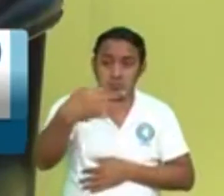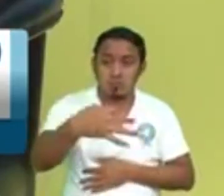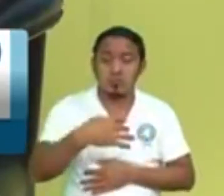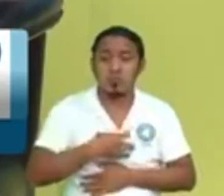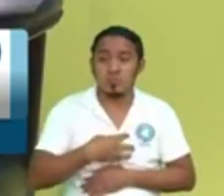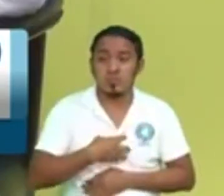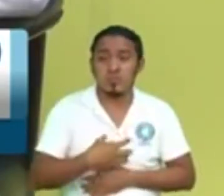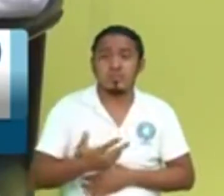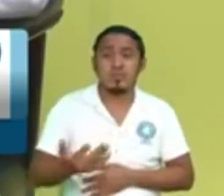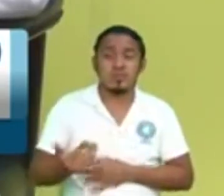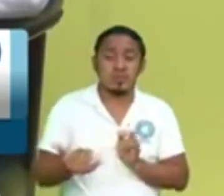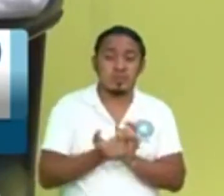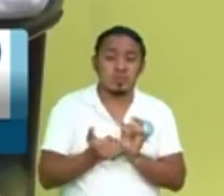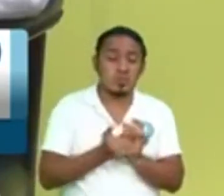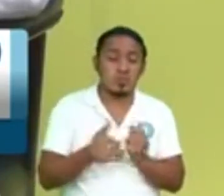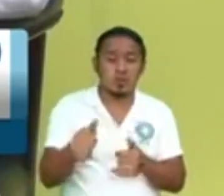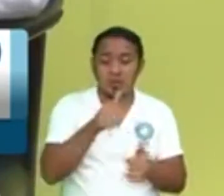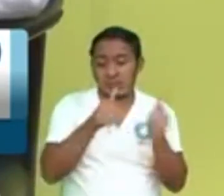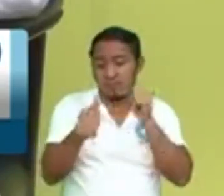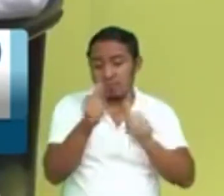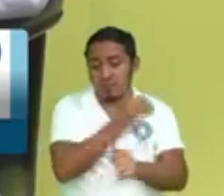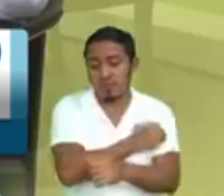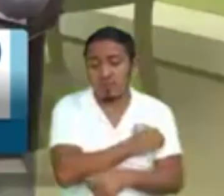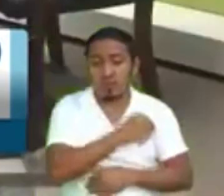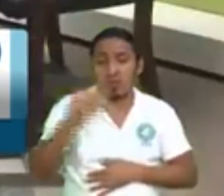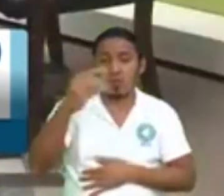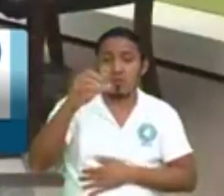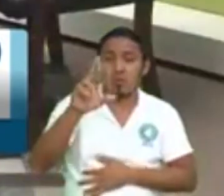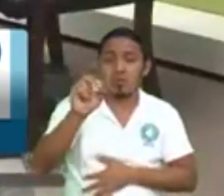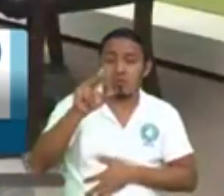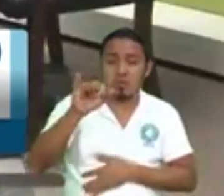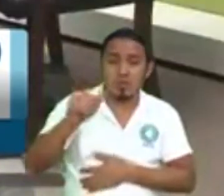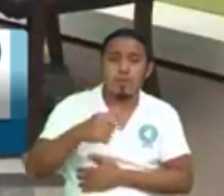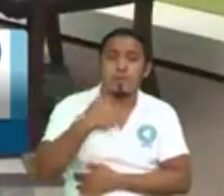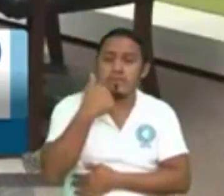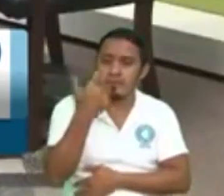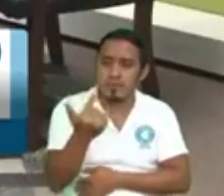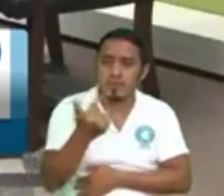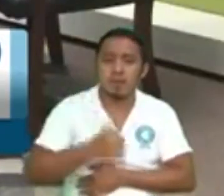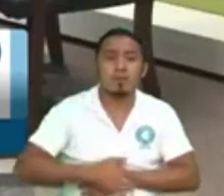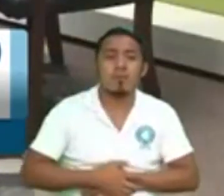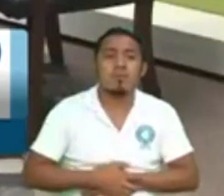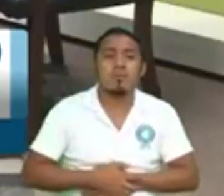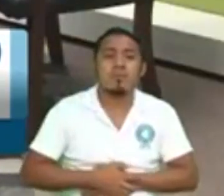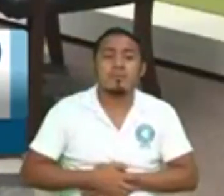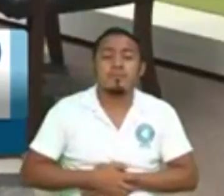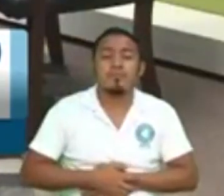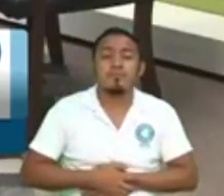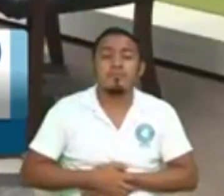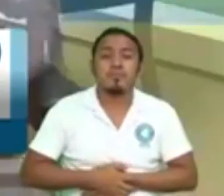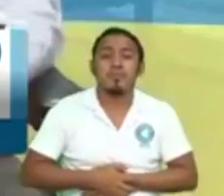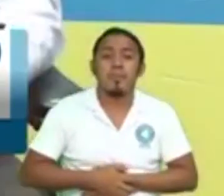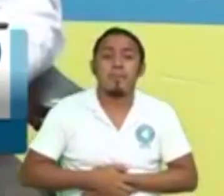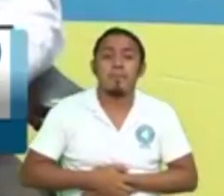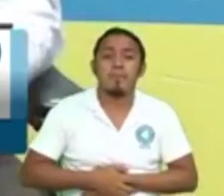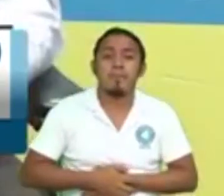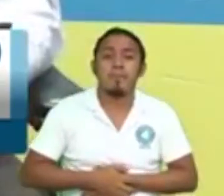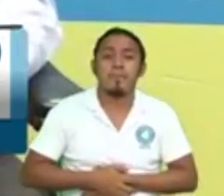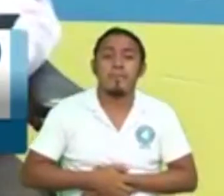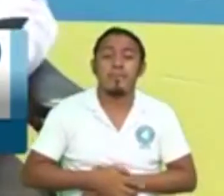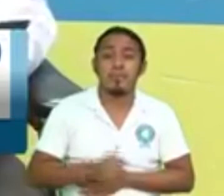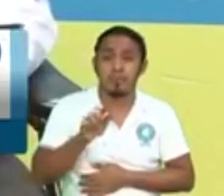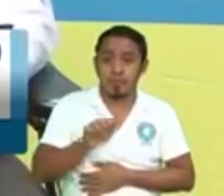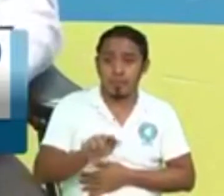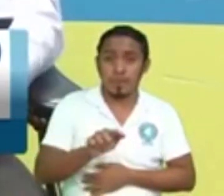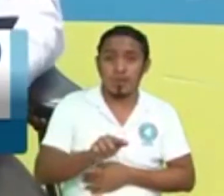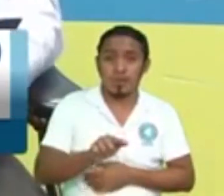como un alcoholismo crónico. Interesante. También esa misma persona hacía la pregunta de que si al momento de haber